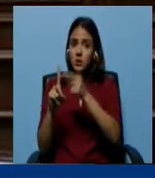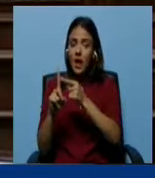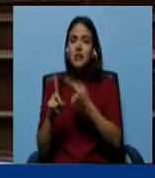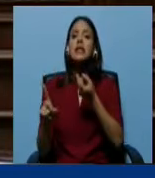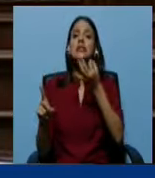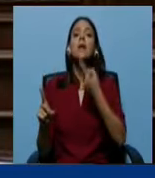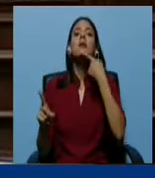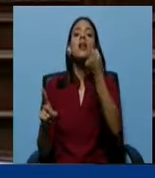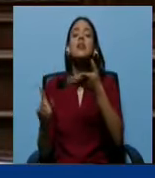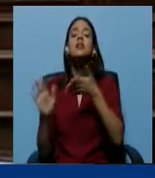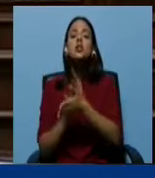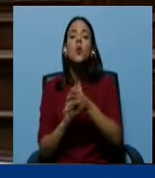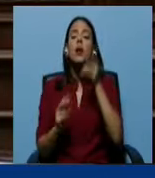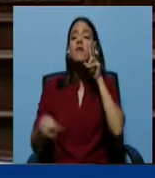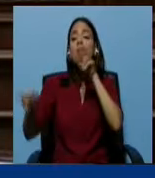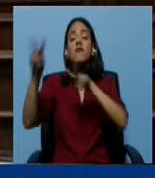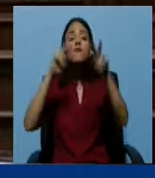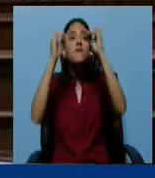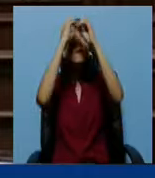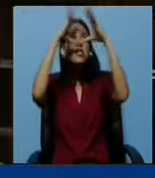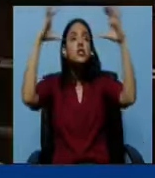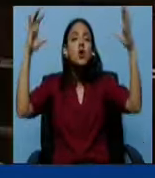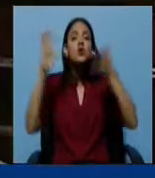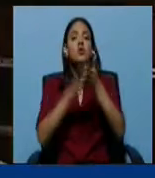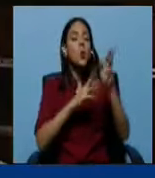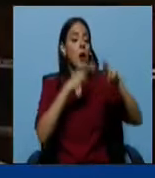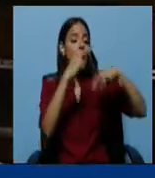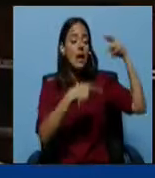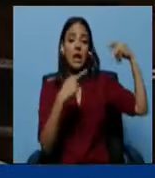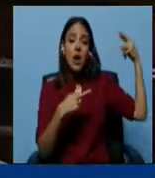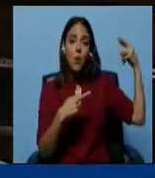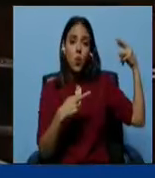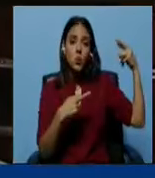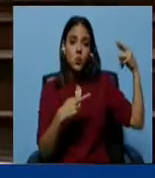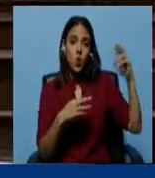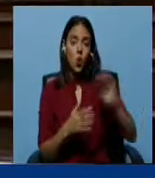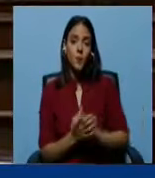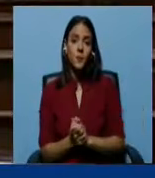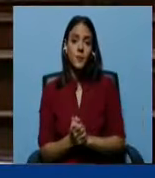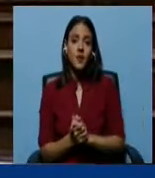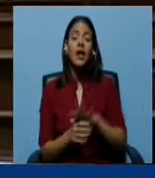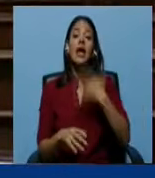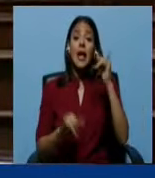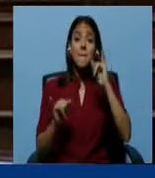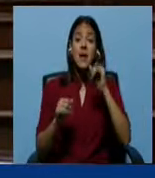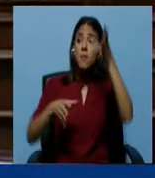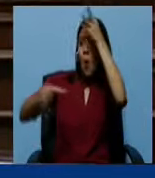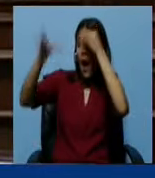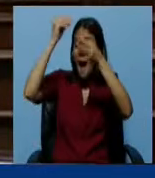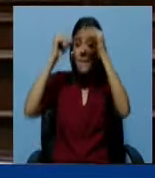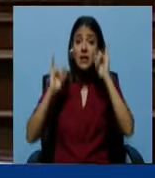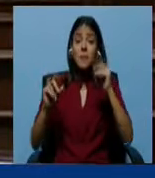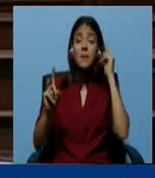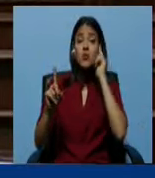visión revolucionaria que llevó el libertador Simón Bolívar.